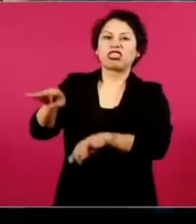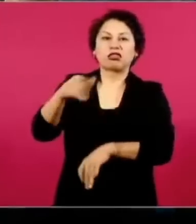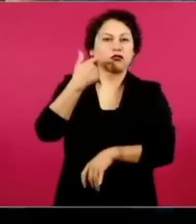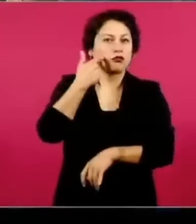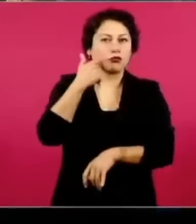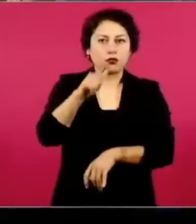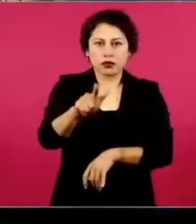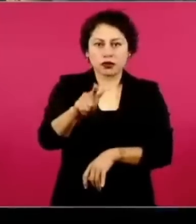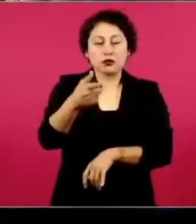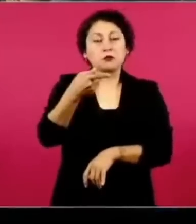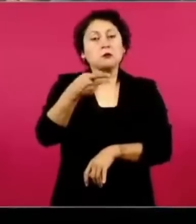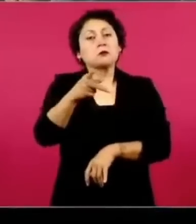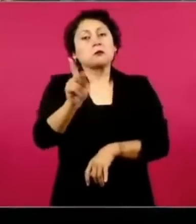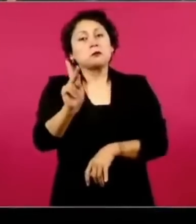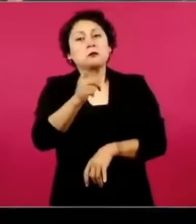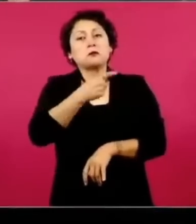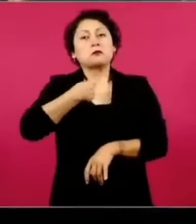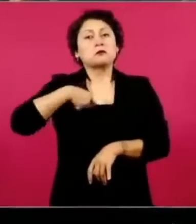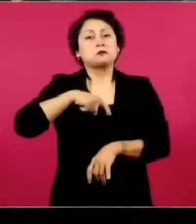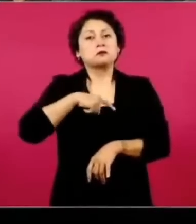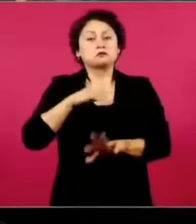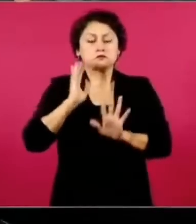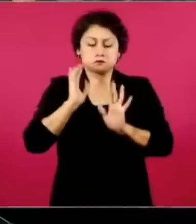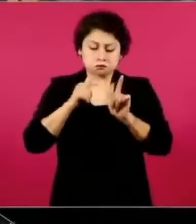el impulso del pueblo,